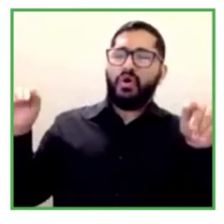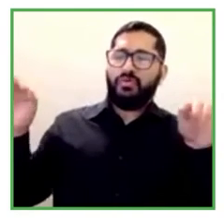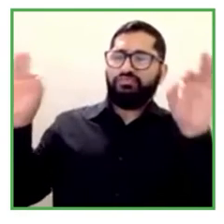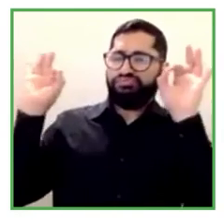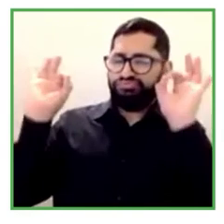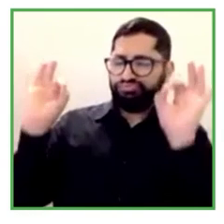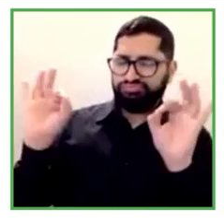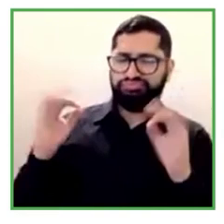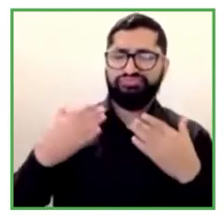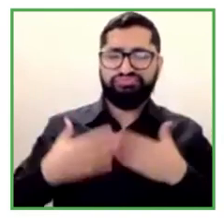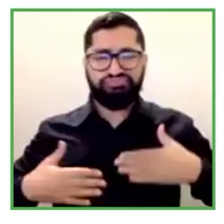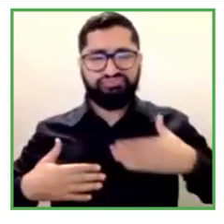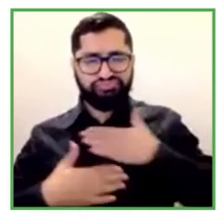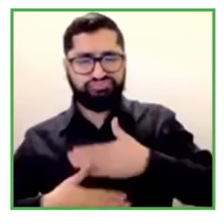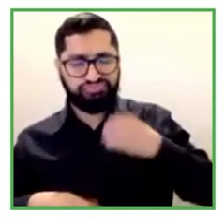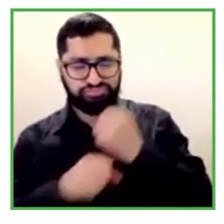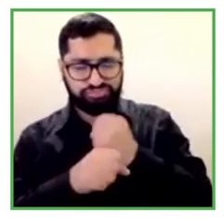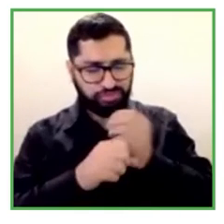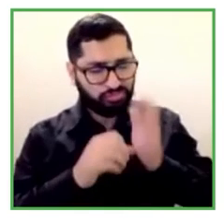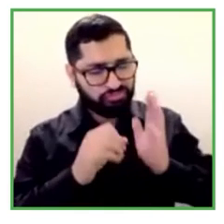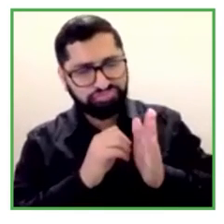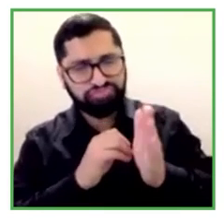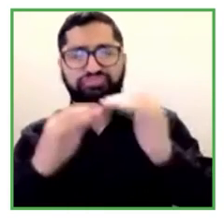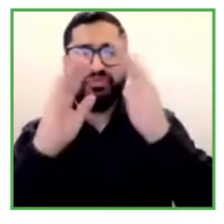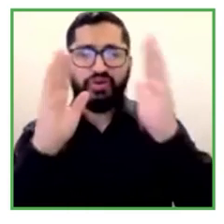lograr los resultados que cada compañía espera.